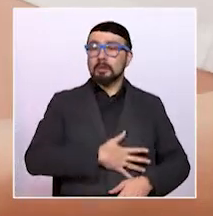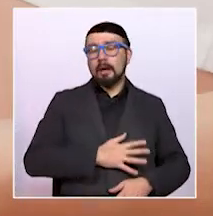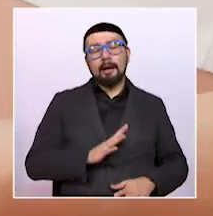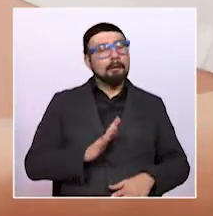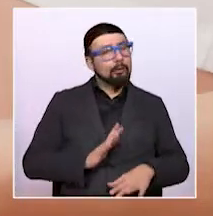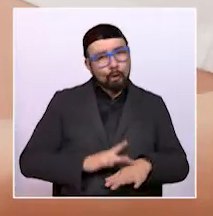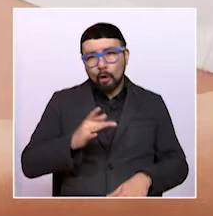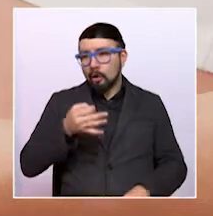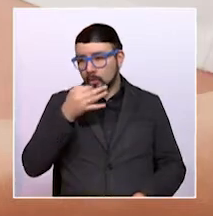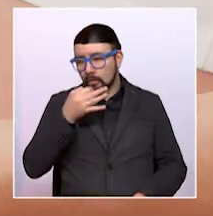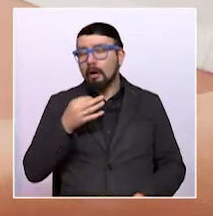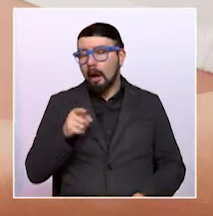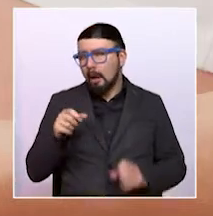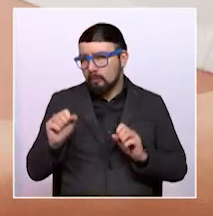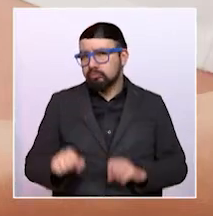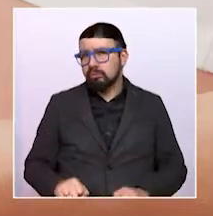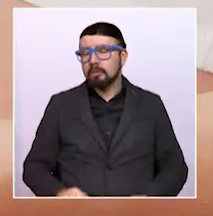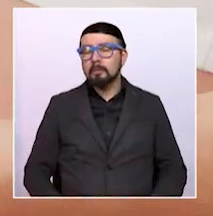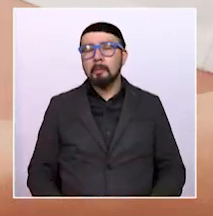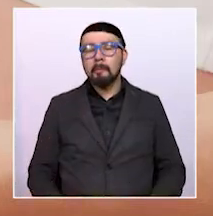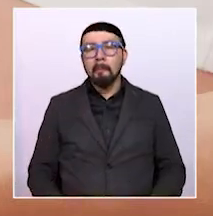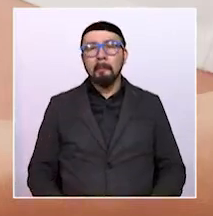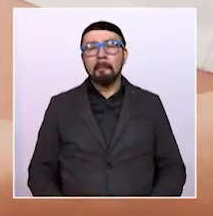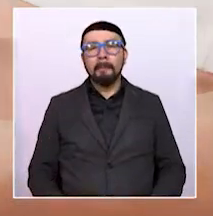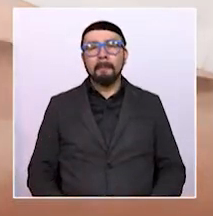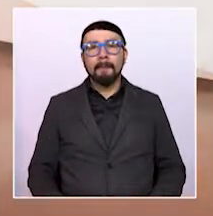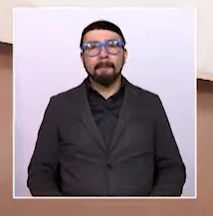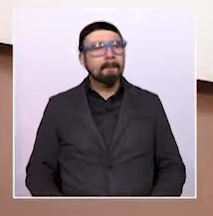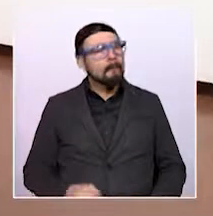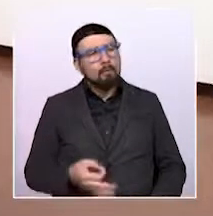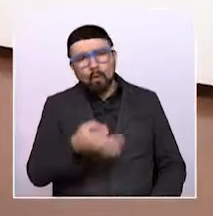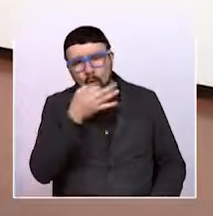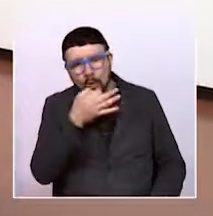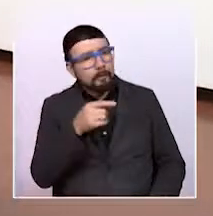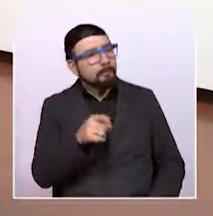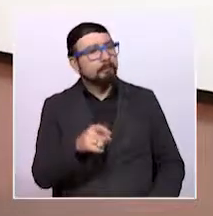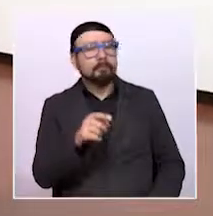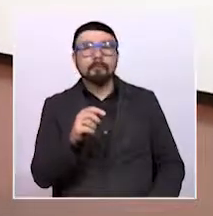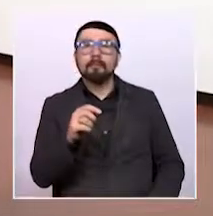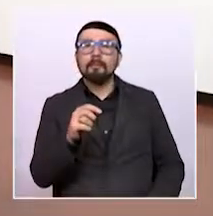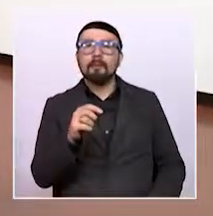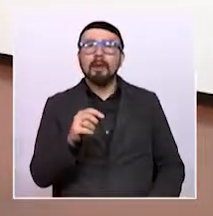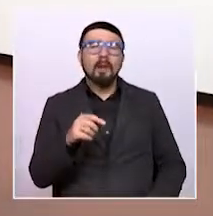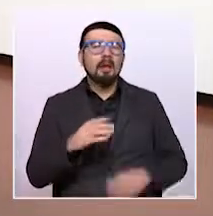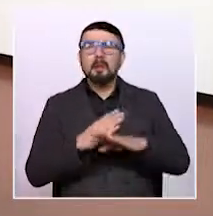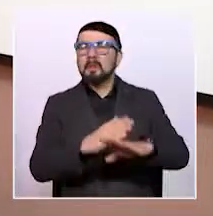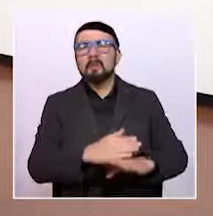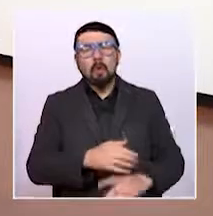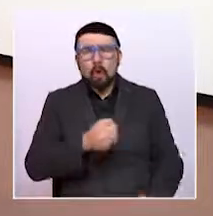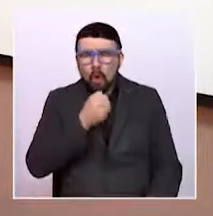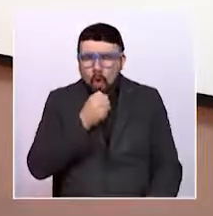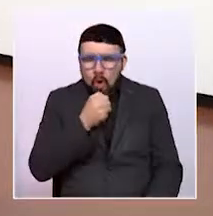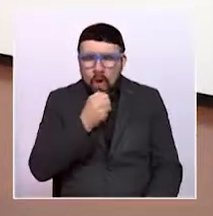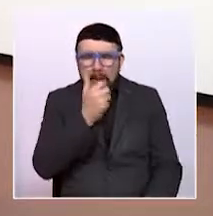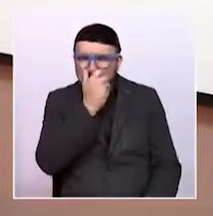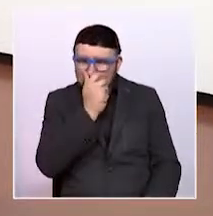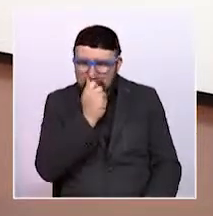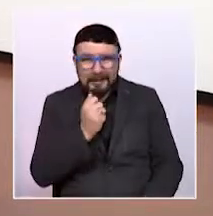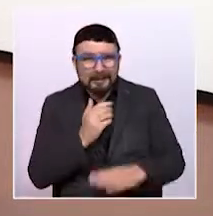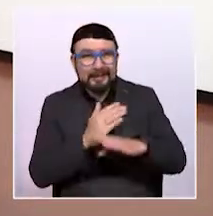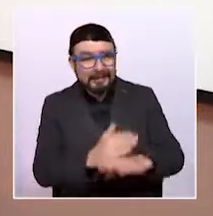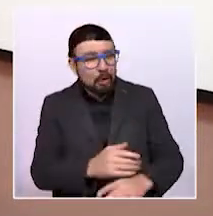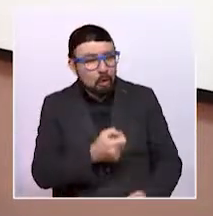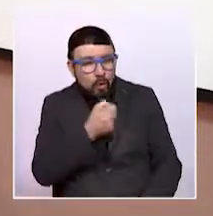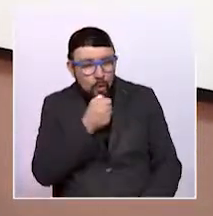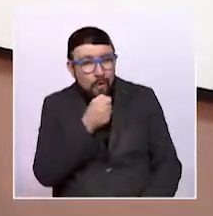toca el tratamiento doctor a medicamentos como los antihistamínicos nos hacen una pregunta acerca de ellos